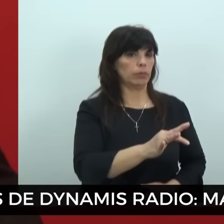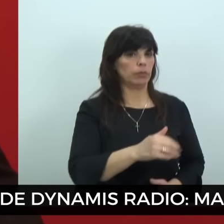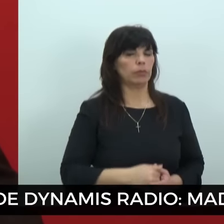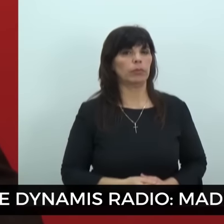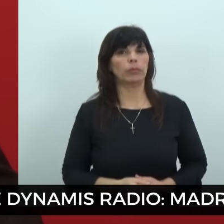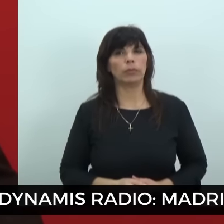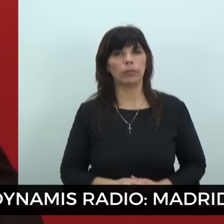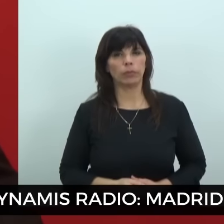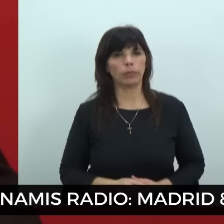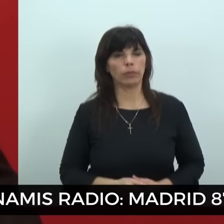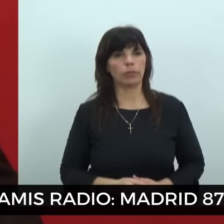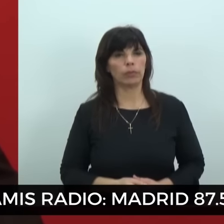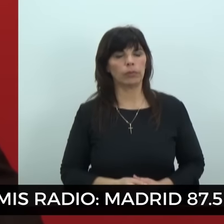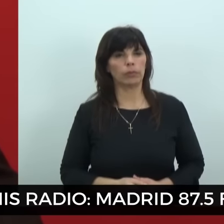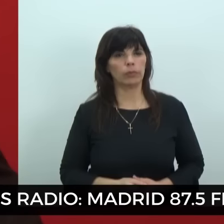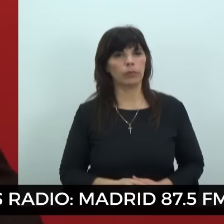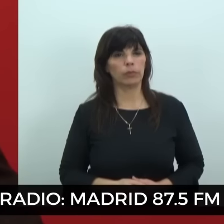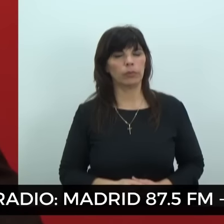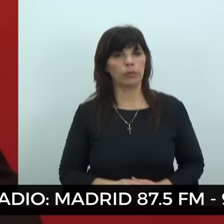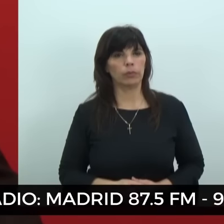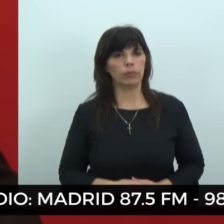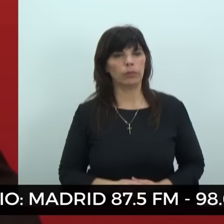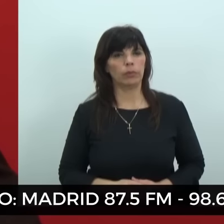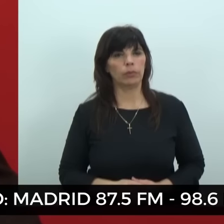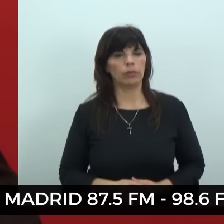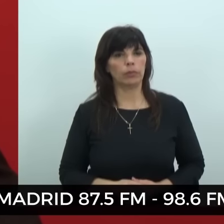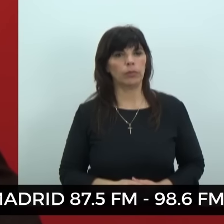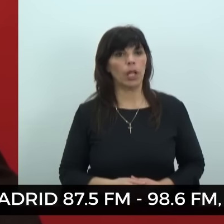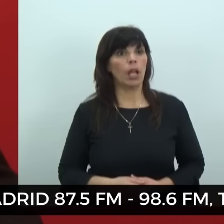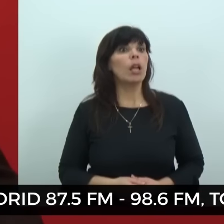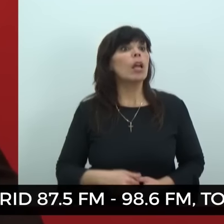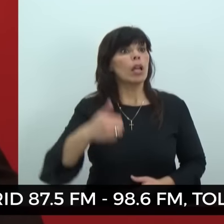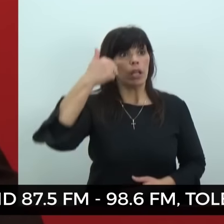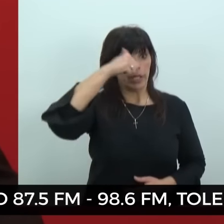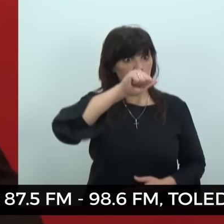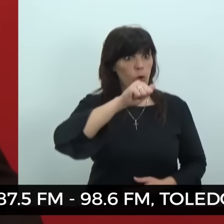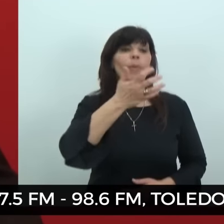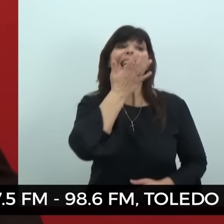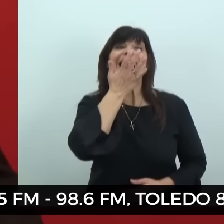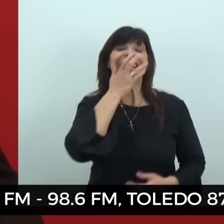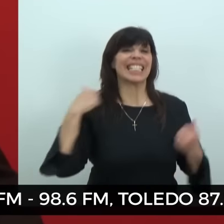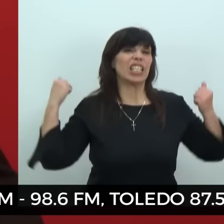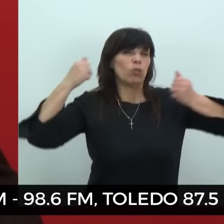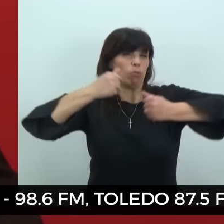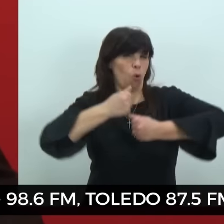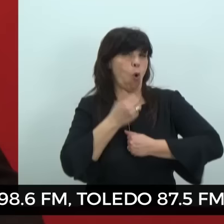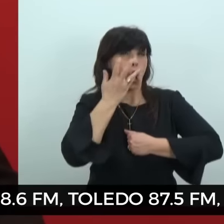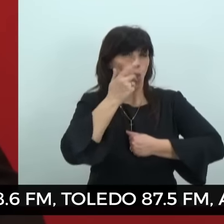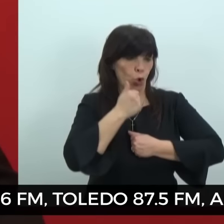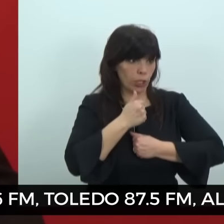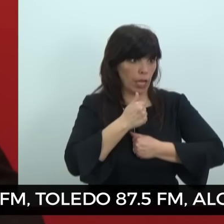¿Sabes qué fue el peligro o el momento más peligroso de la vida de José? No fue cuando fue llevado a la